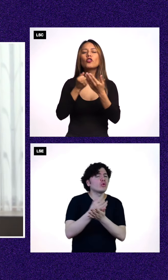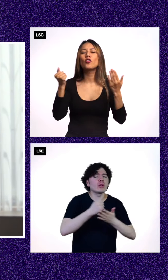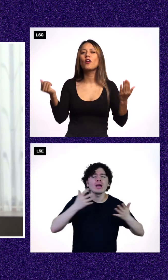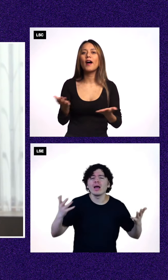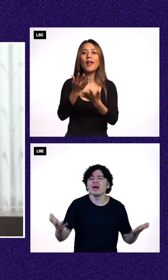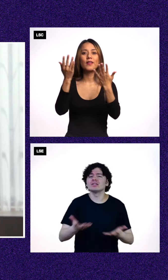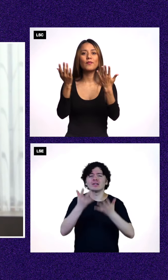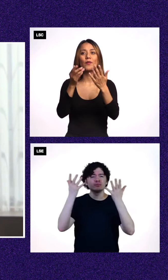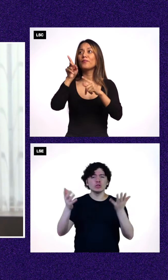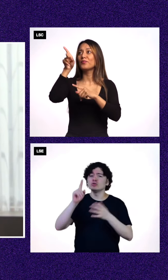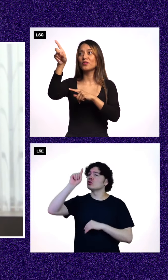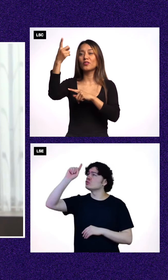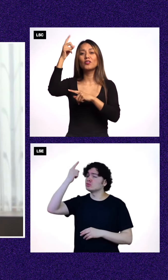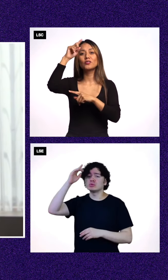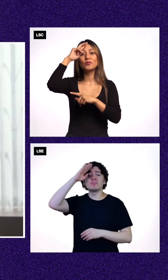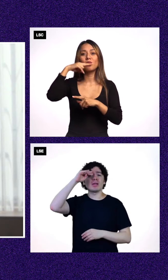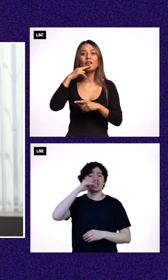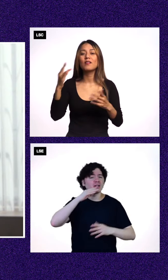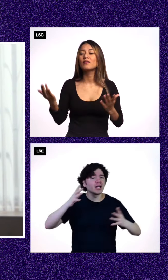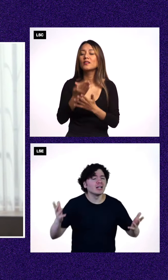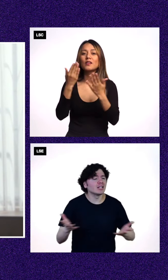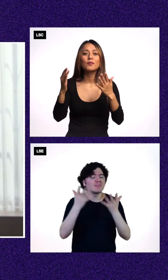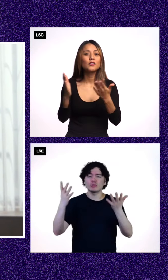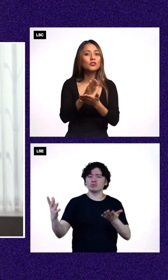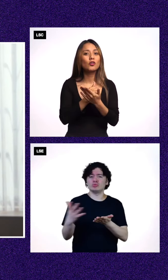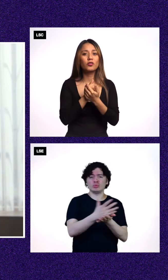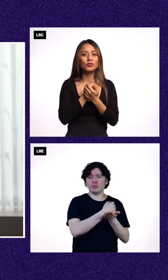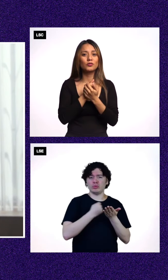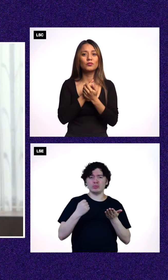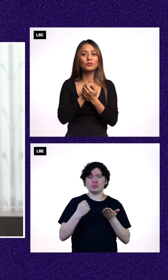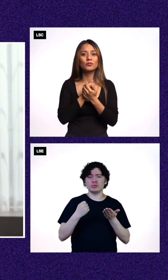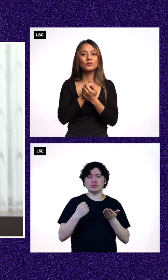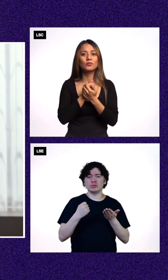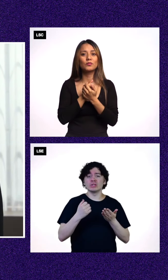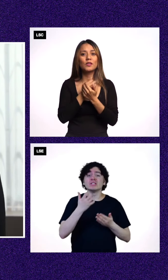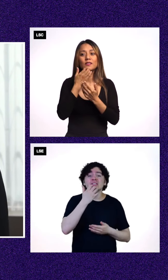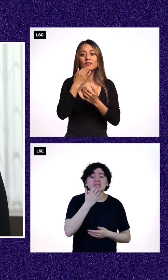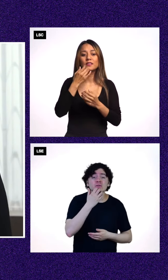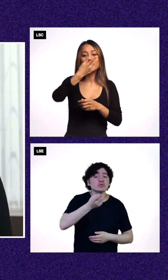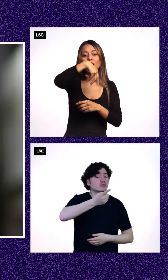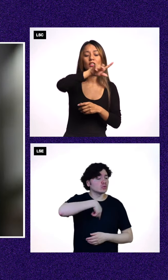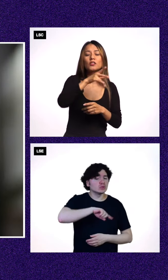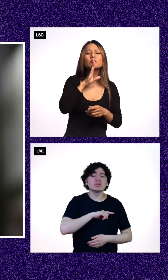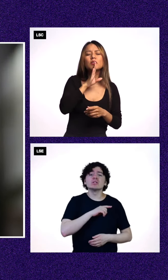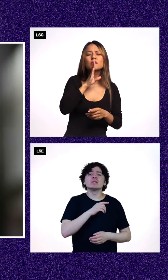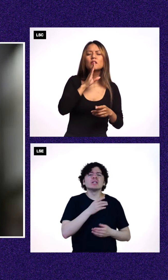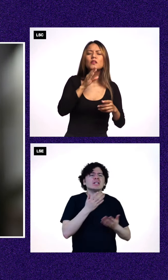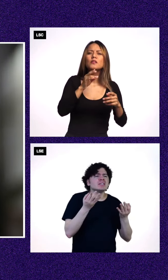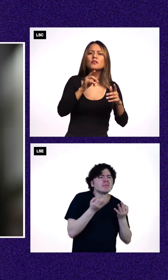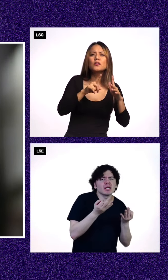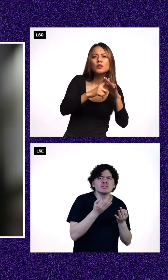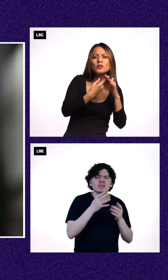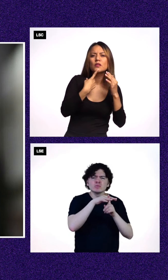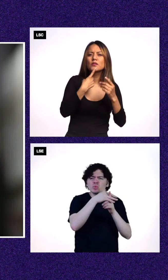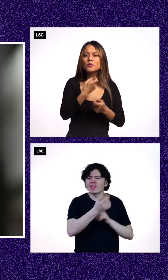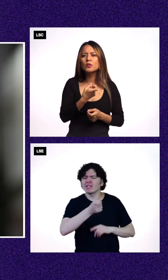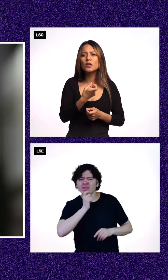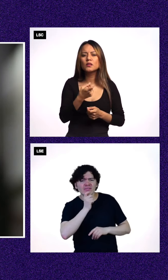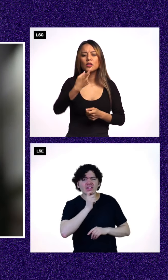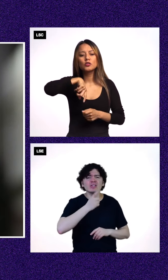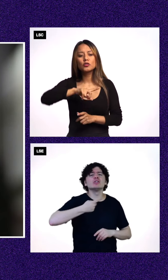nos anima en todas nuestras dificultades para que podamos animar a otros. Cuando ellos pasen por dificultades, podremos ofrecerles el